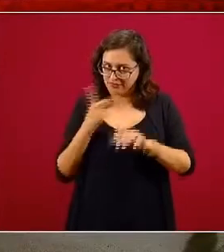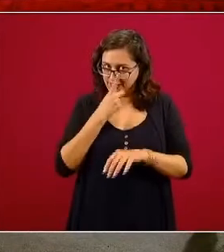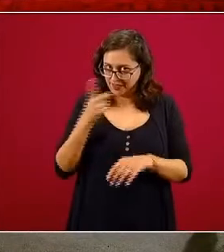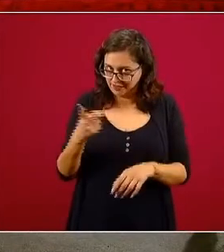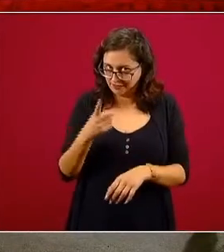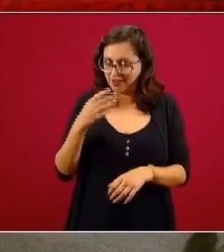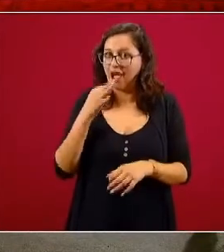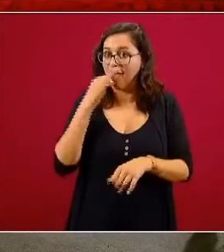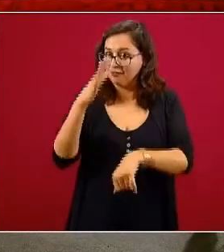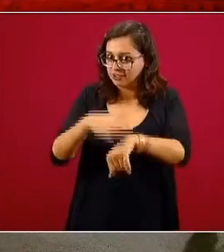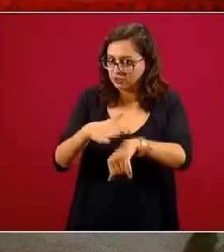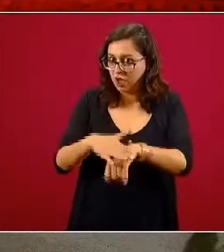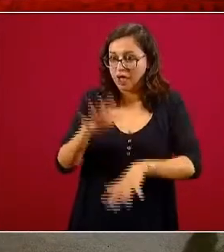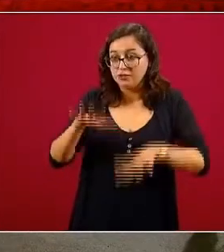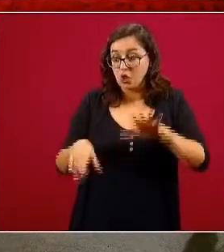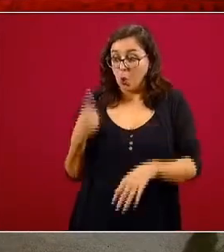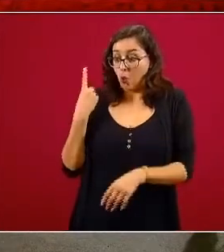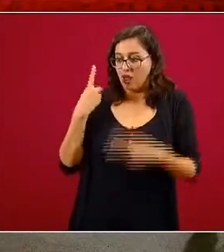La siguiente.